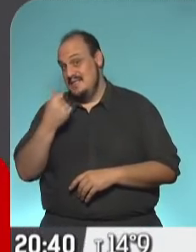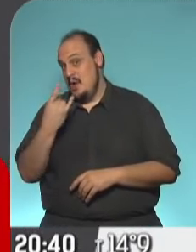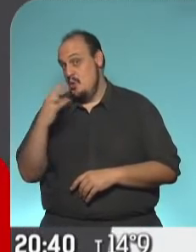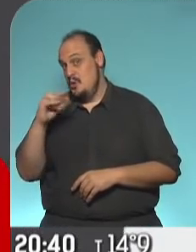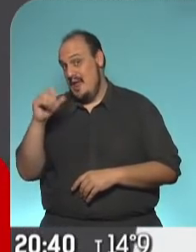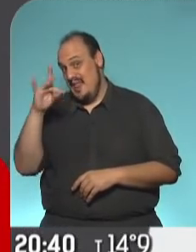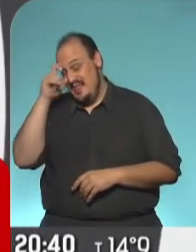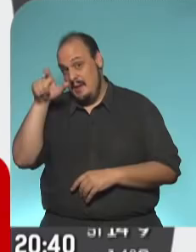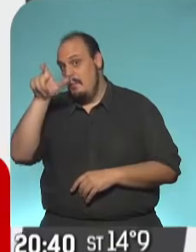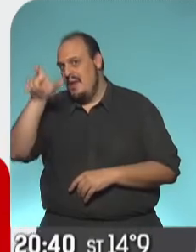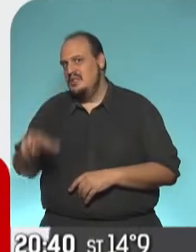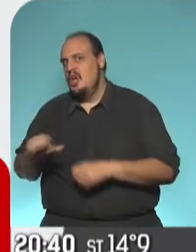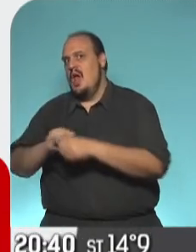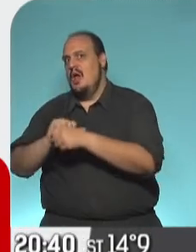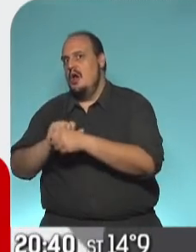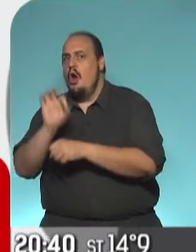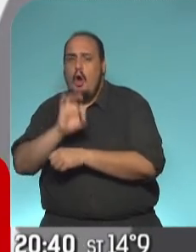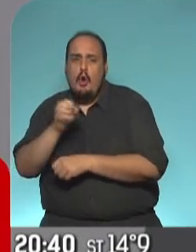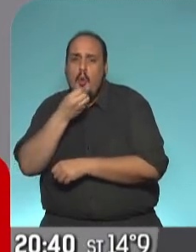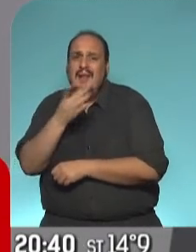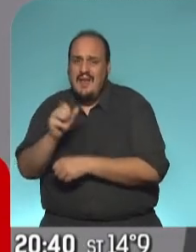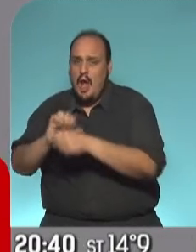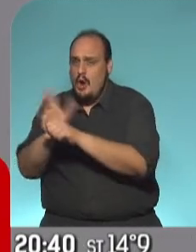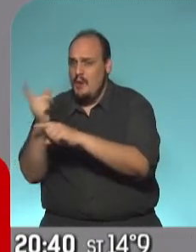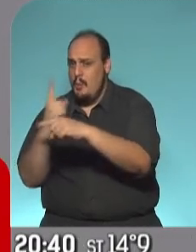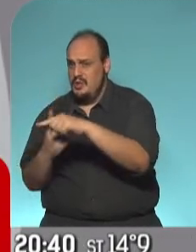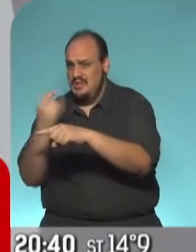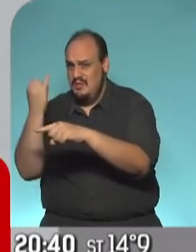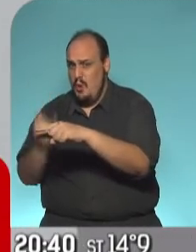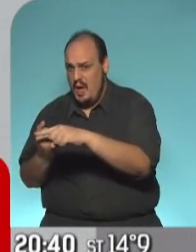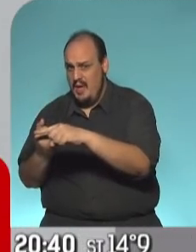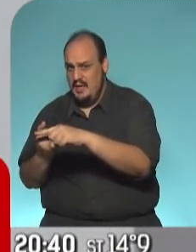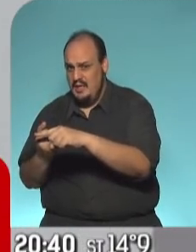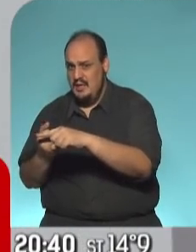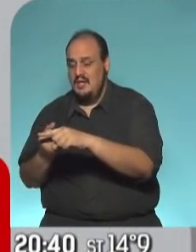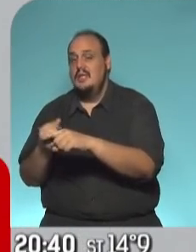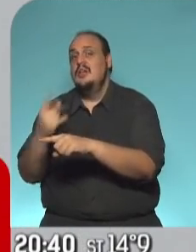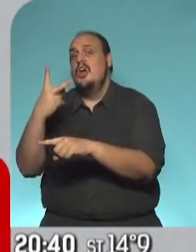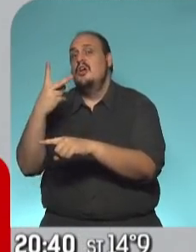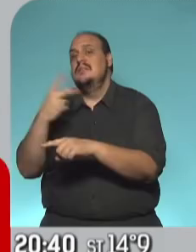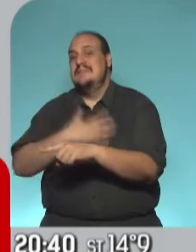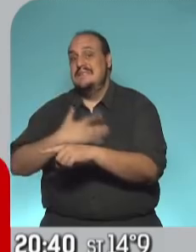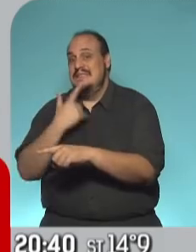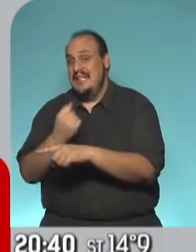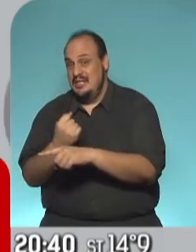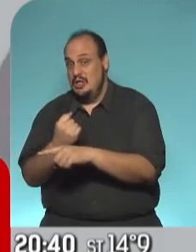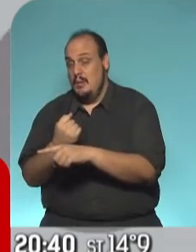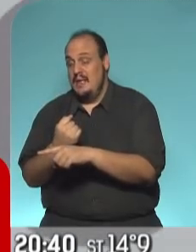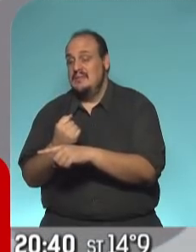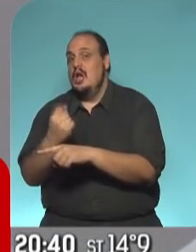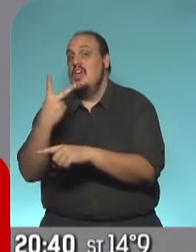caso confirmado de coronavirus a partir del inicio de síntomas y 48 horas antes al inicio de síntomas de ese